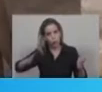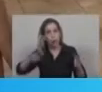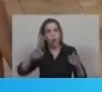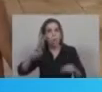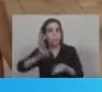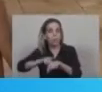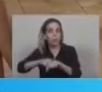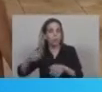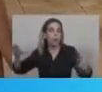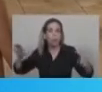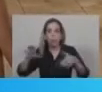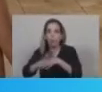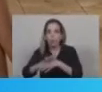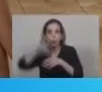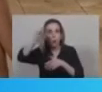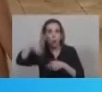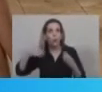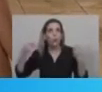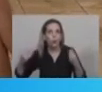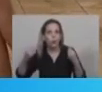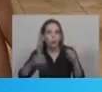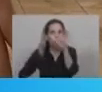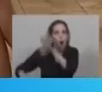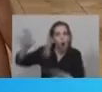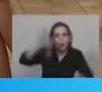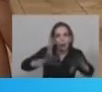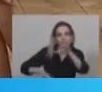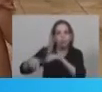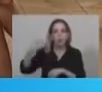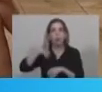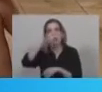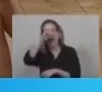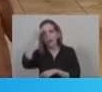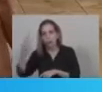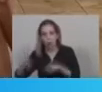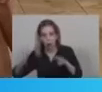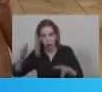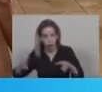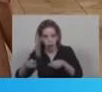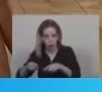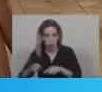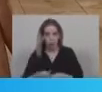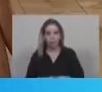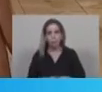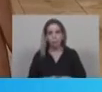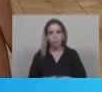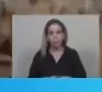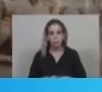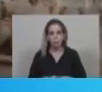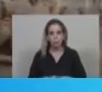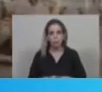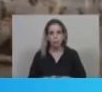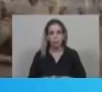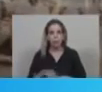va a perder sus causas. Cosa que, bueno, se trata de tergiversar para de alguna manera poner de mal